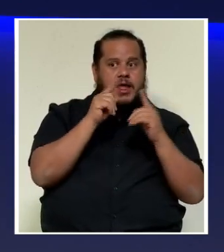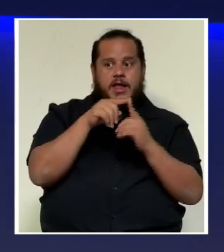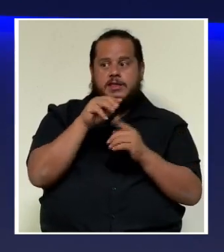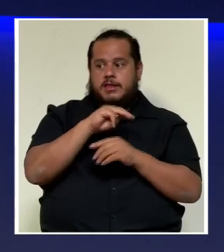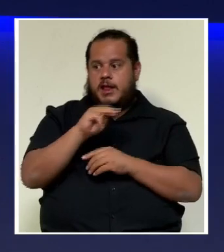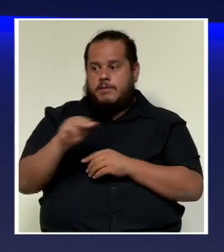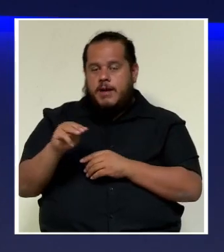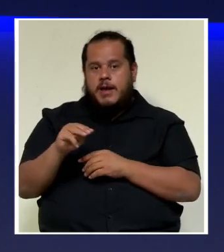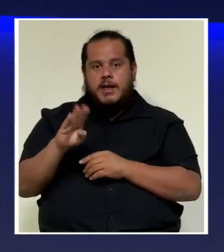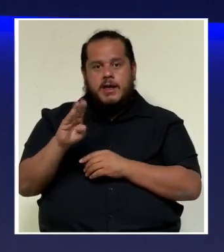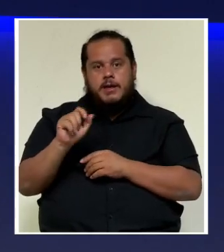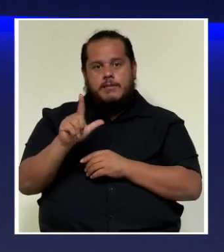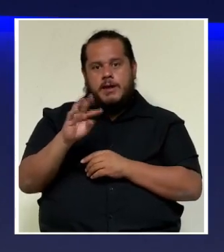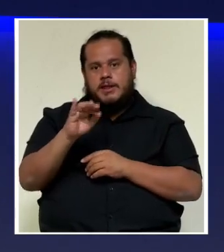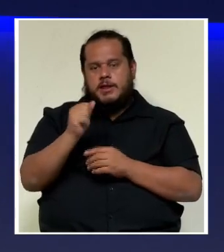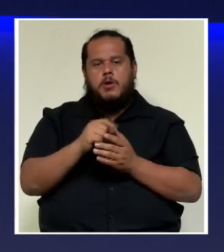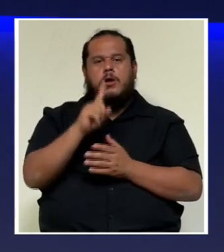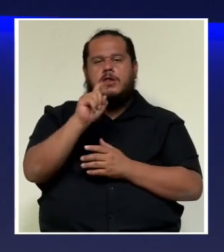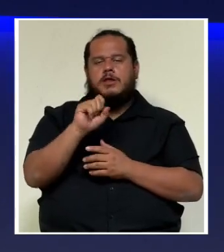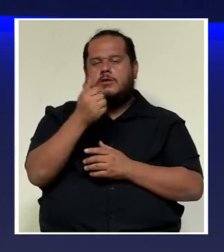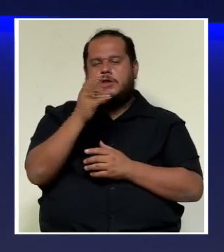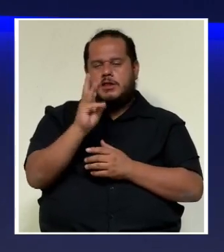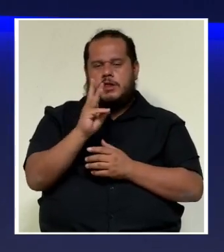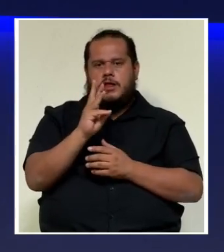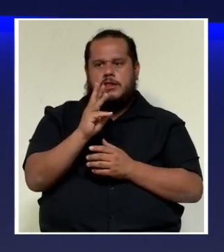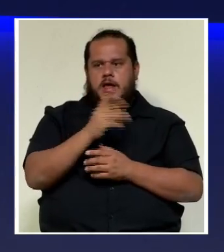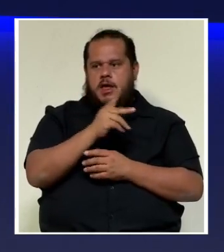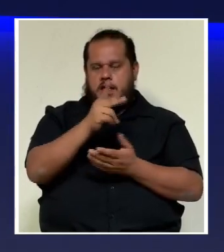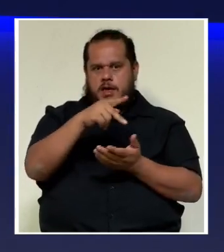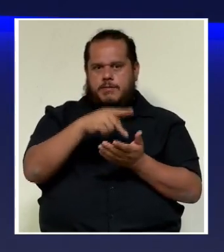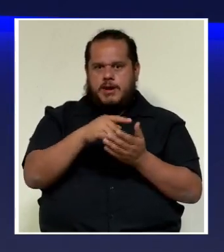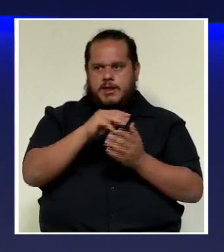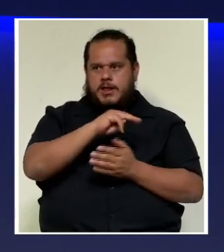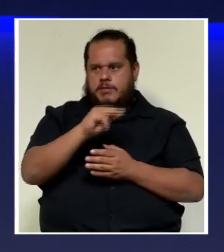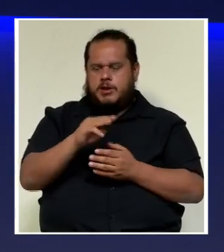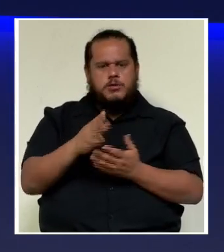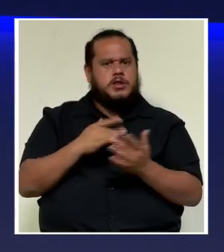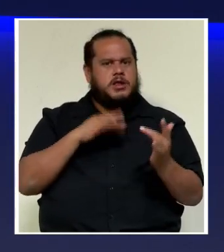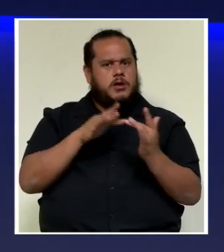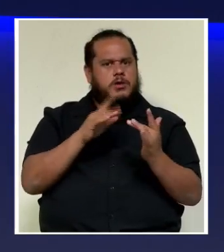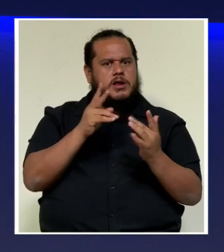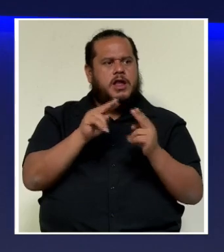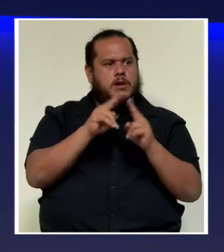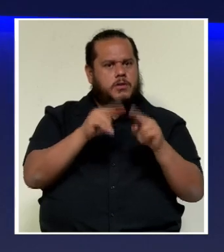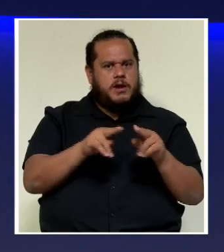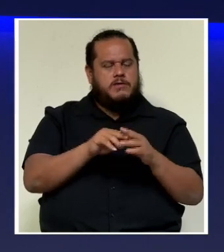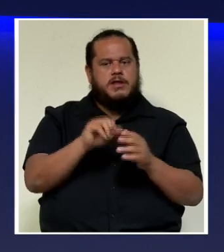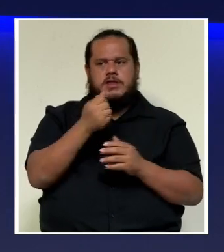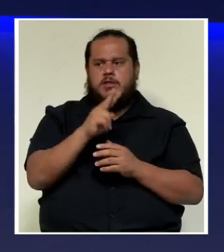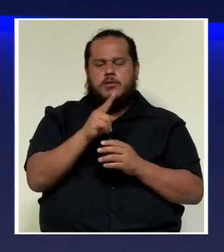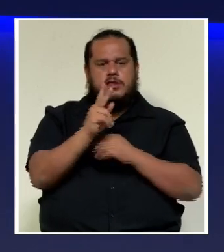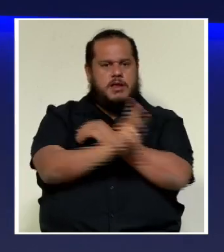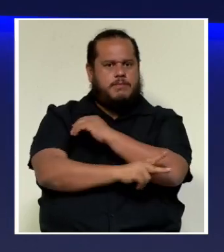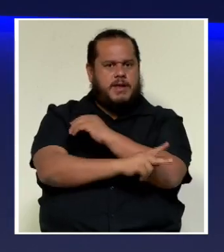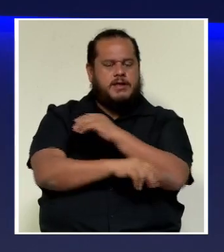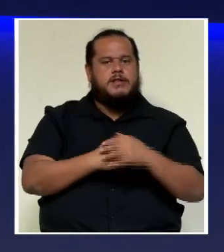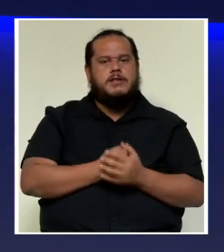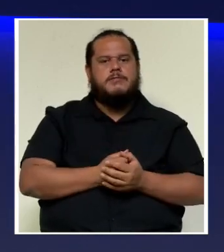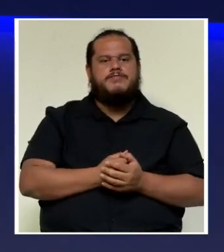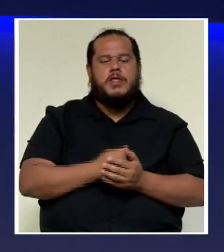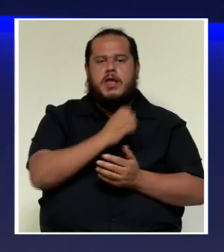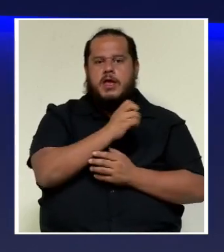existen 116 parques marinos que conectan una red eléctrica de 12 países.